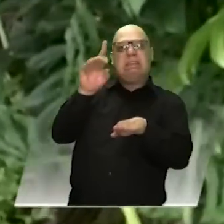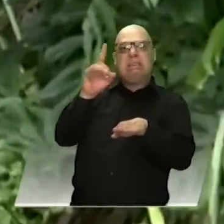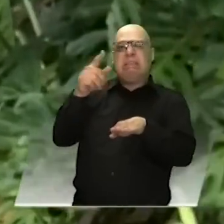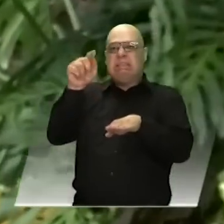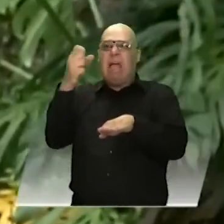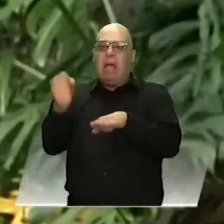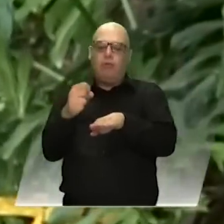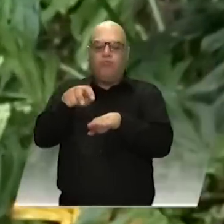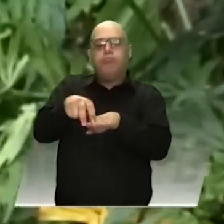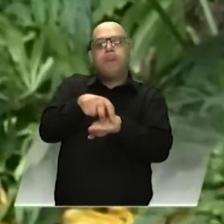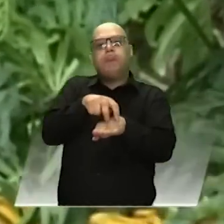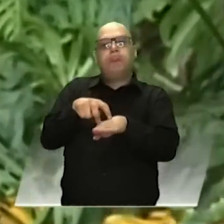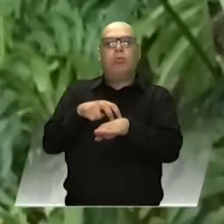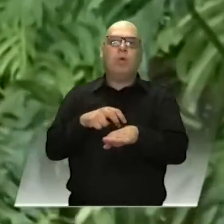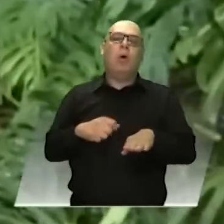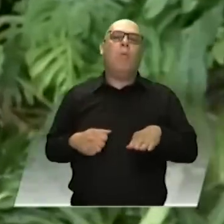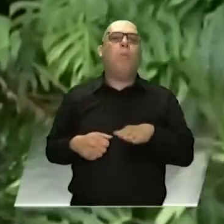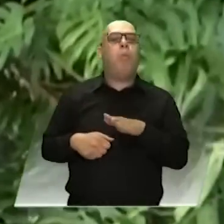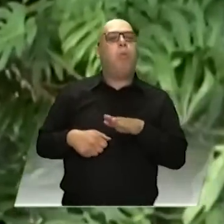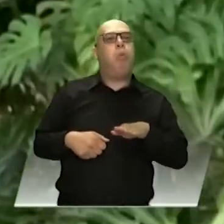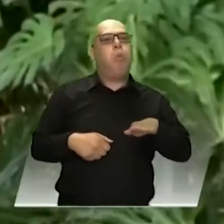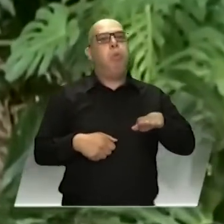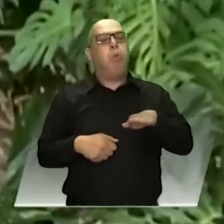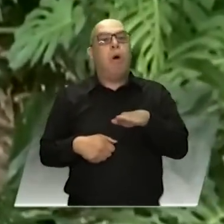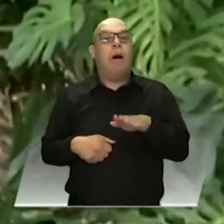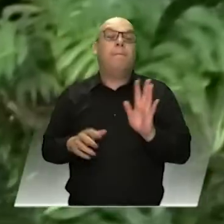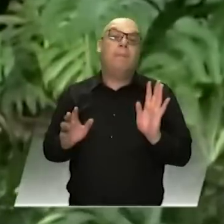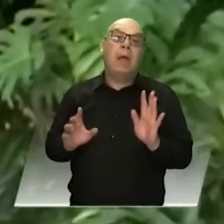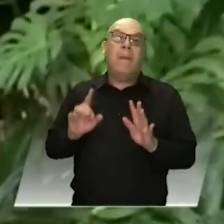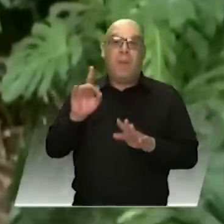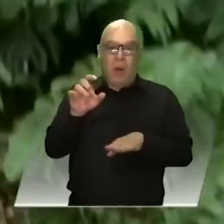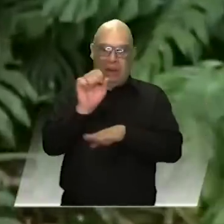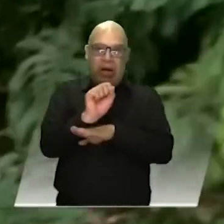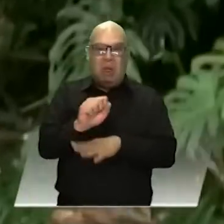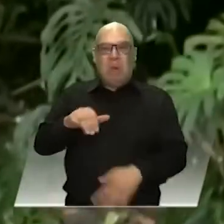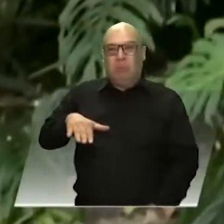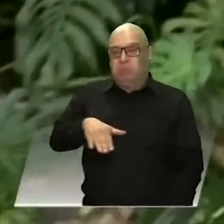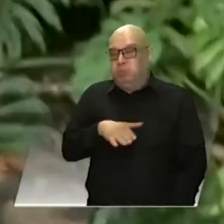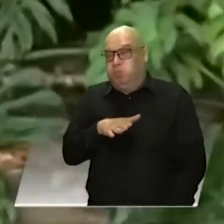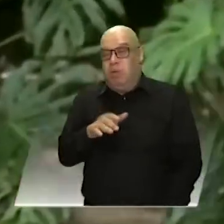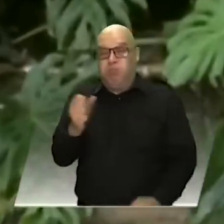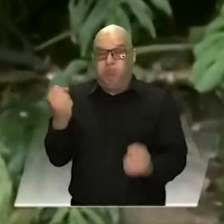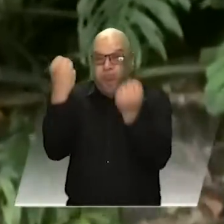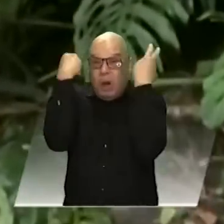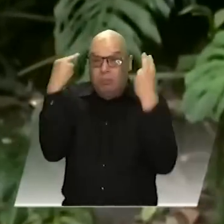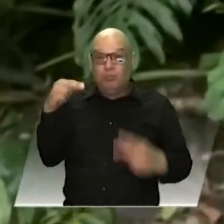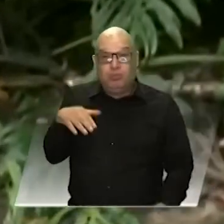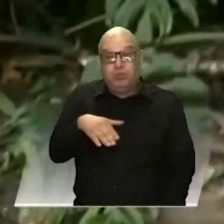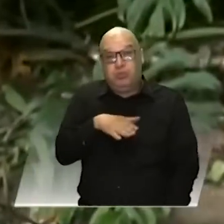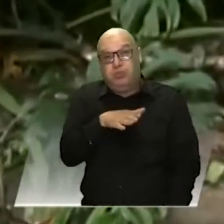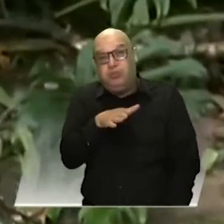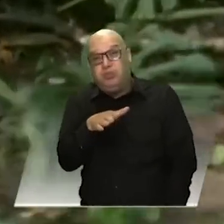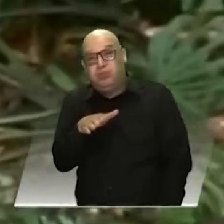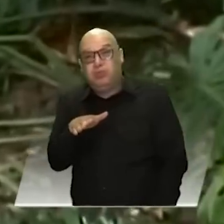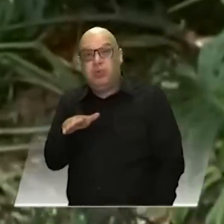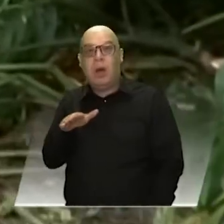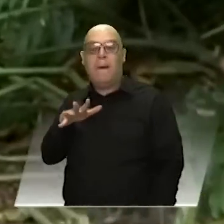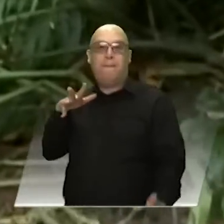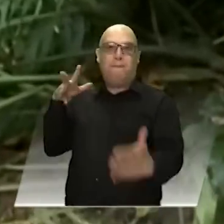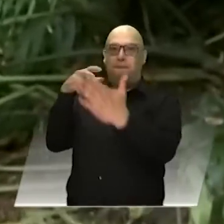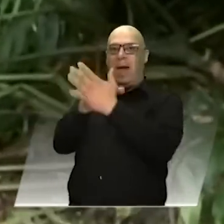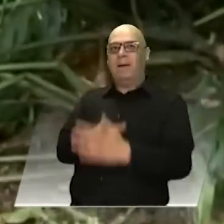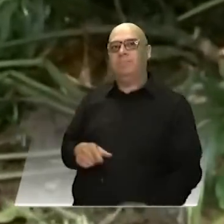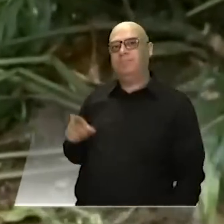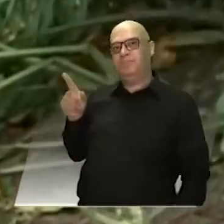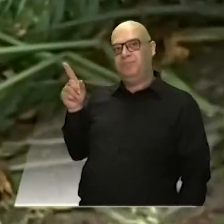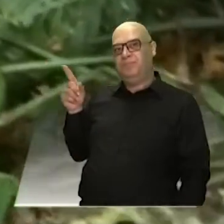años. Lamentablemente, pues se cree que por la velocidad a la que llevó el vehículo, terminó chocado contra este poste, que